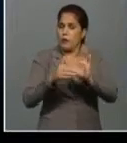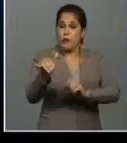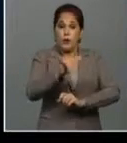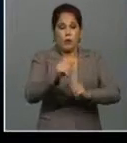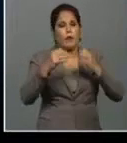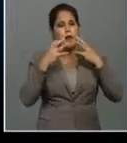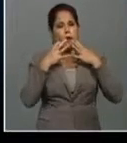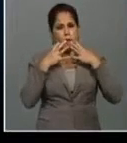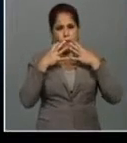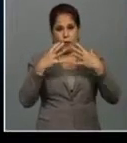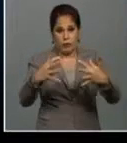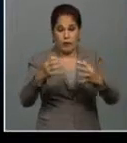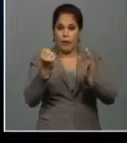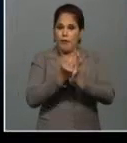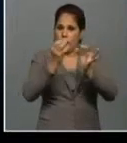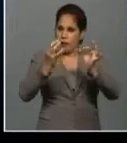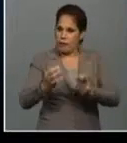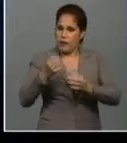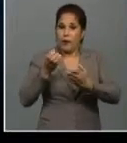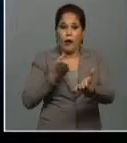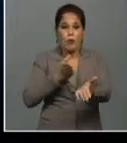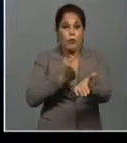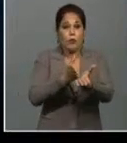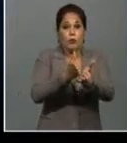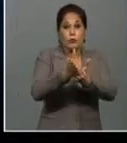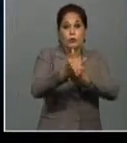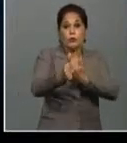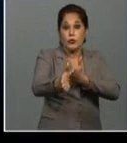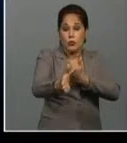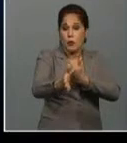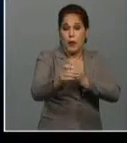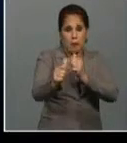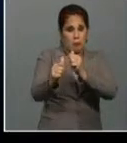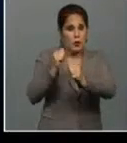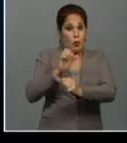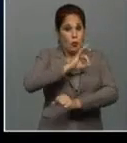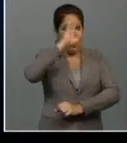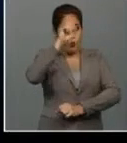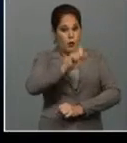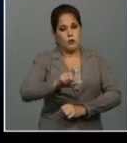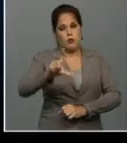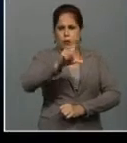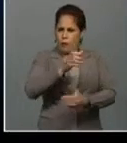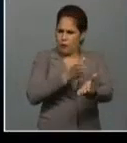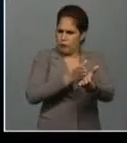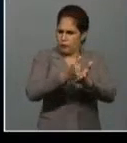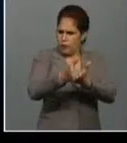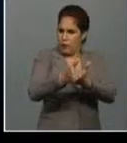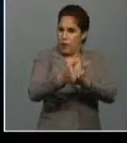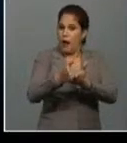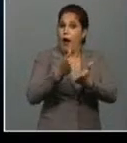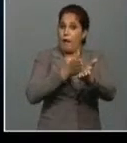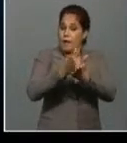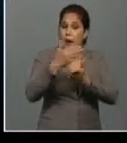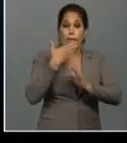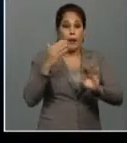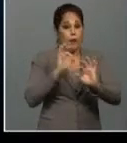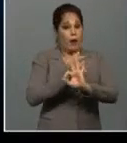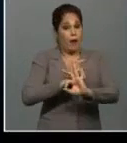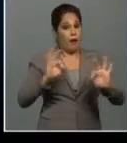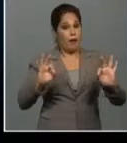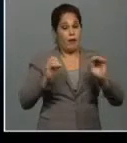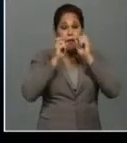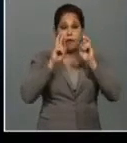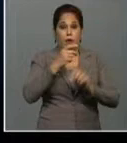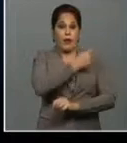la importancia de garantizar la continuidad e irreversibilidad del socialismo y avanzar en el mejoramiento de la calidad de vida